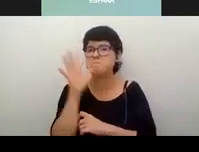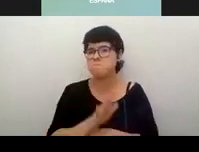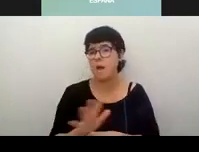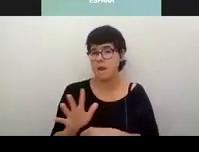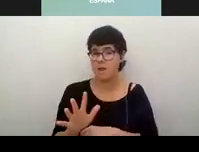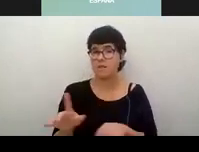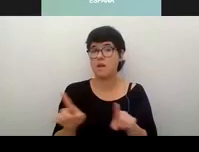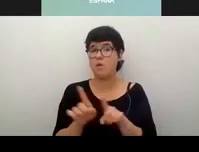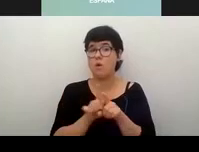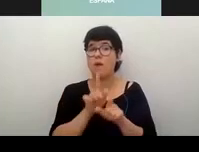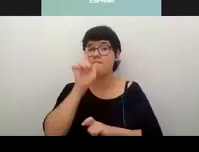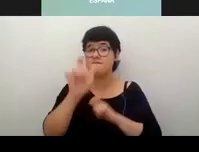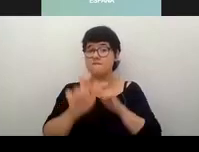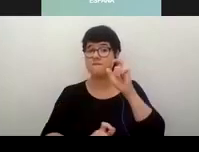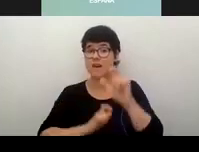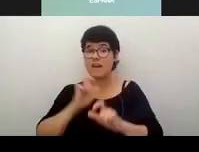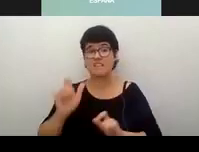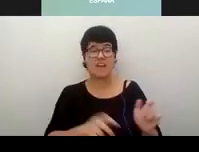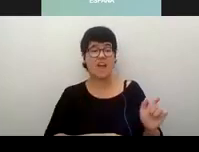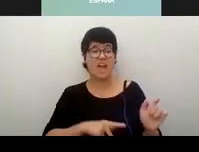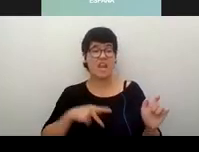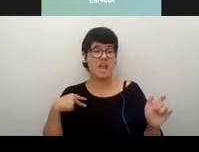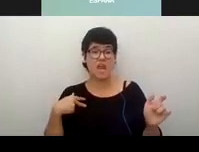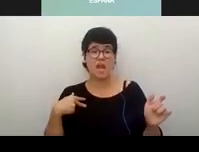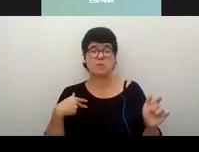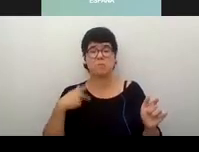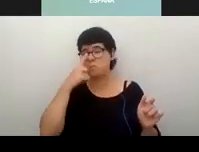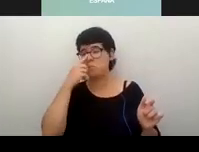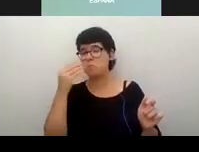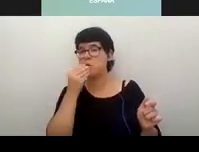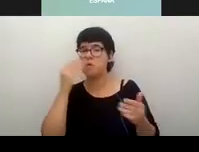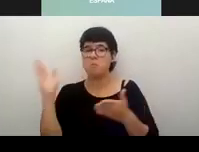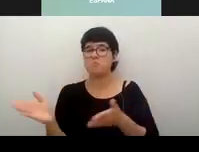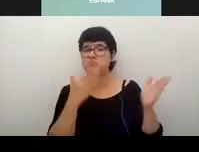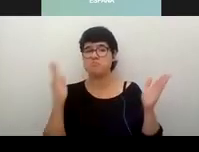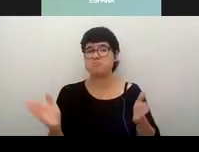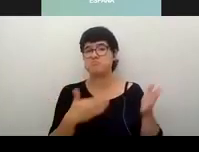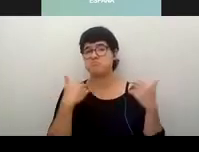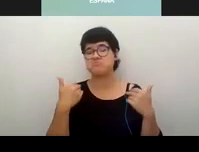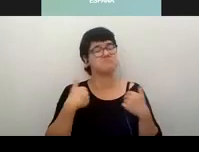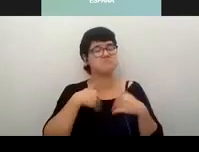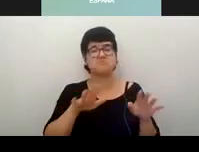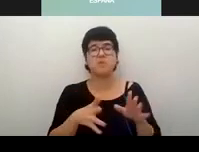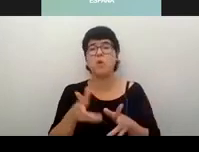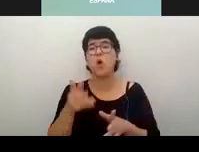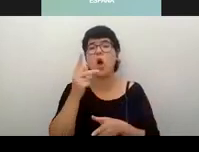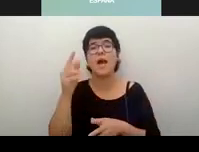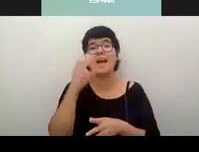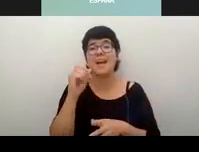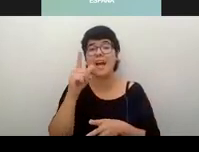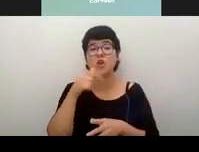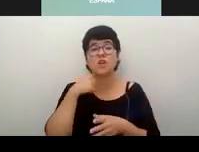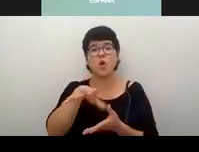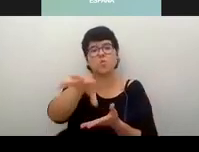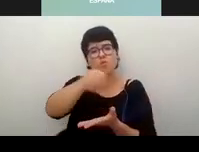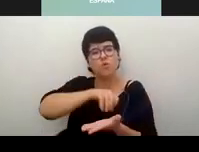bacterias, por lo general, lo que hacen es dejan pasar el alimento y no extraen más calorías. Pero los firmicutes sí lo